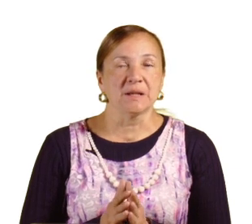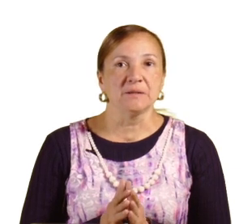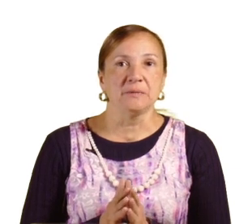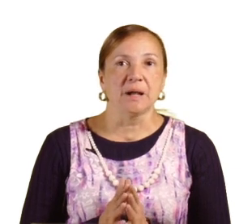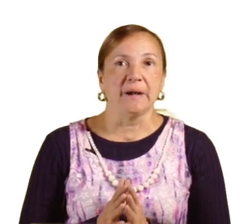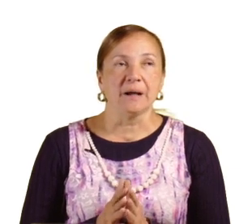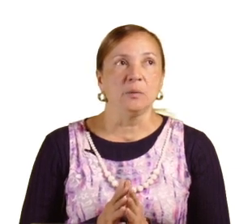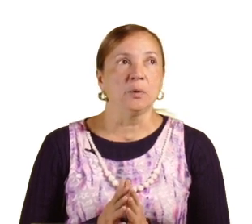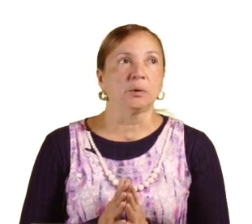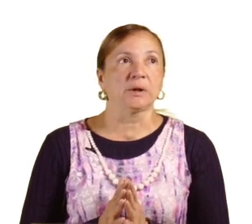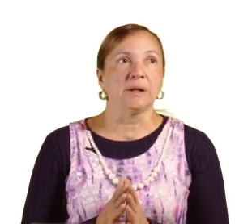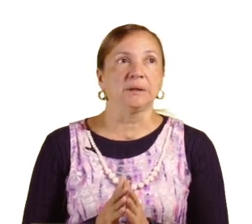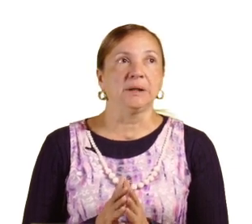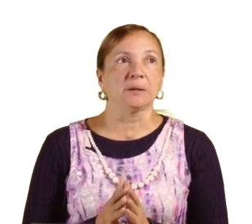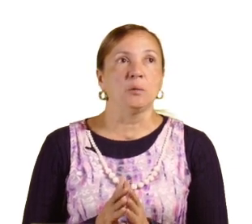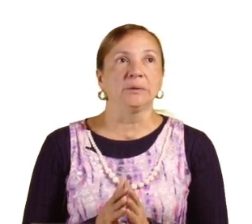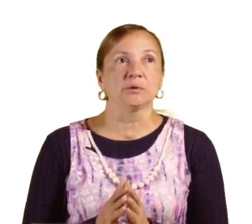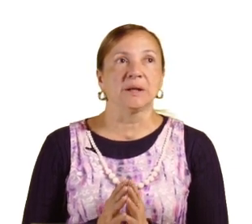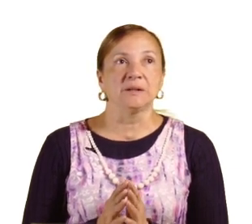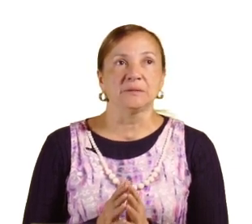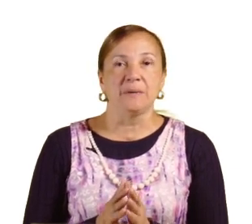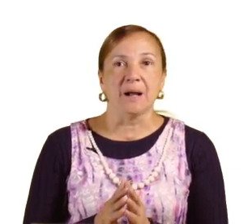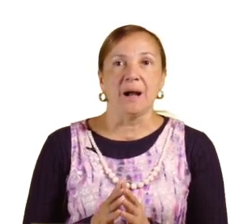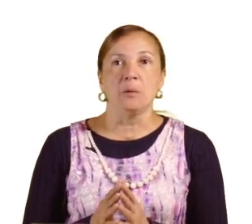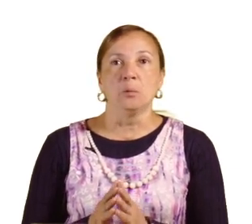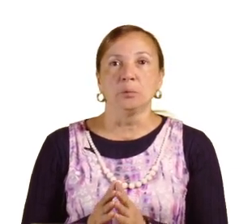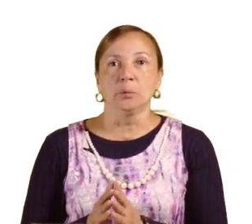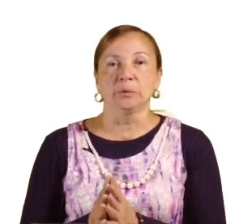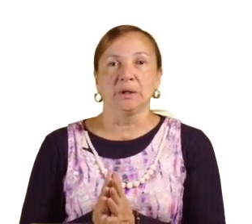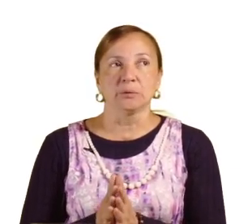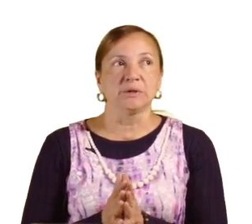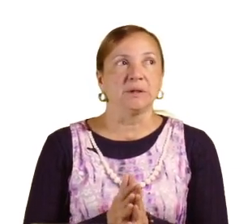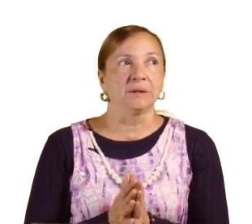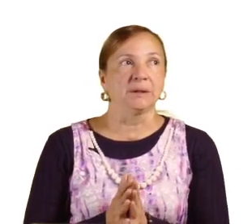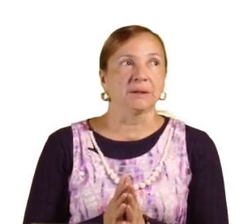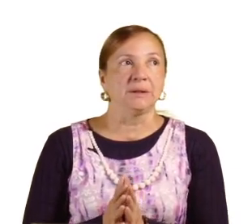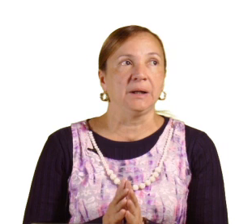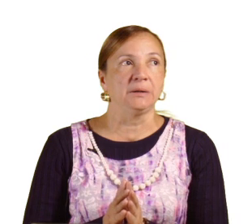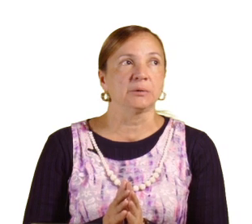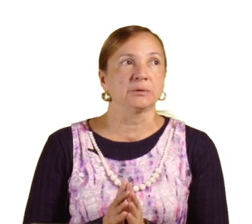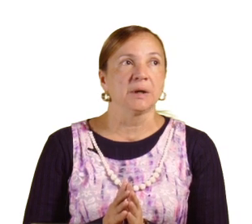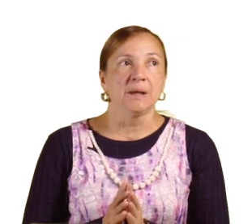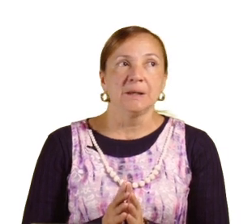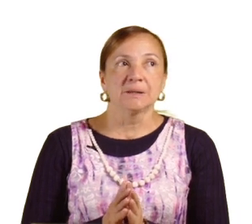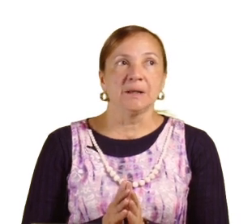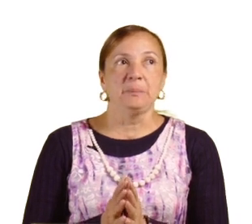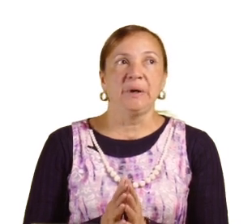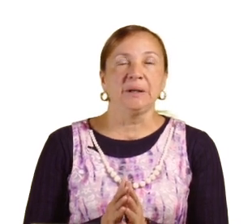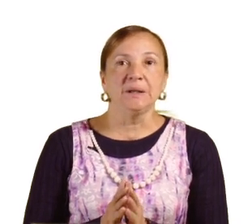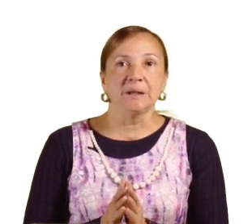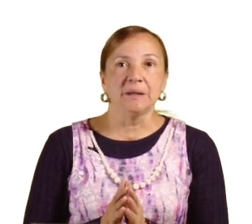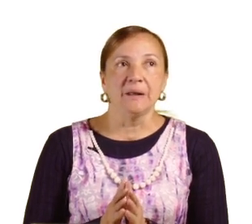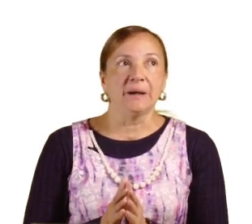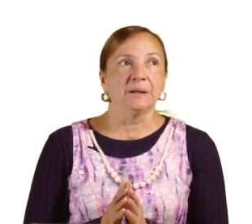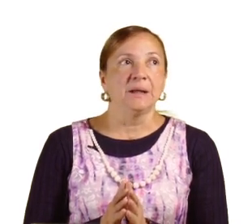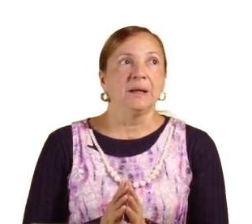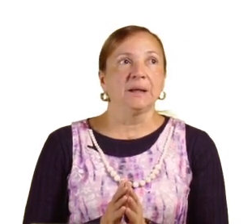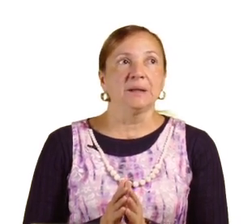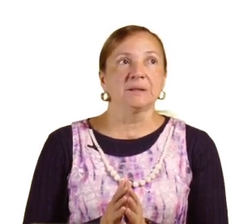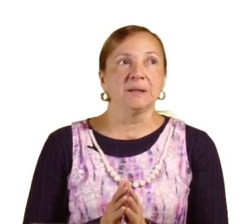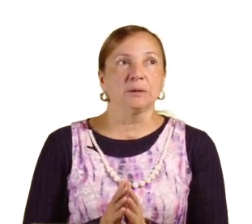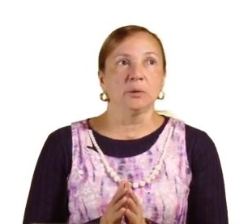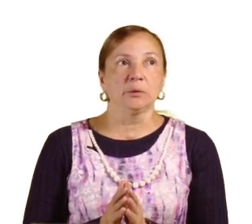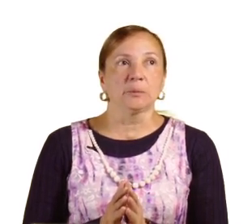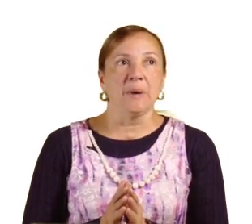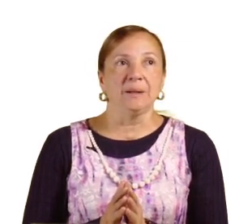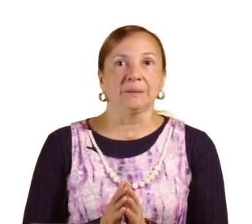se clasificará como corriente cuando satisfaga uno de los siguientes criterios. Se espere liquidar en